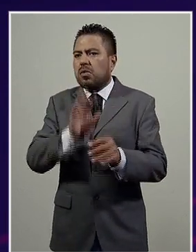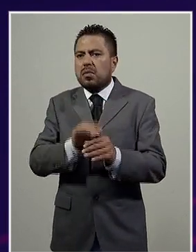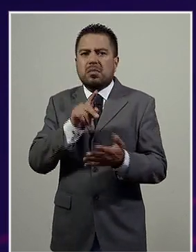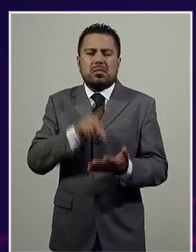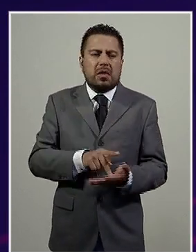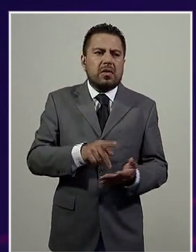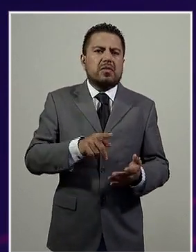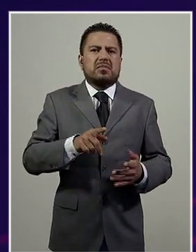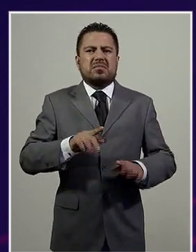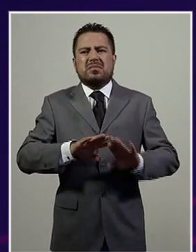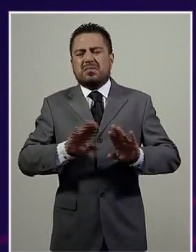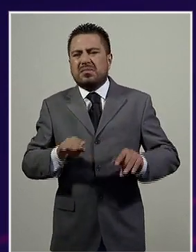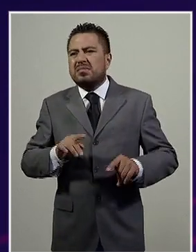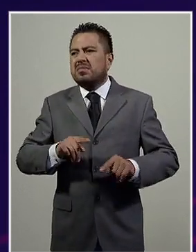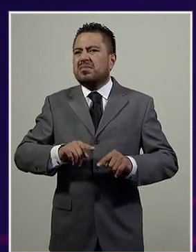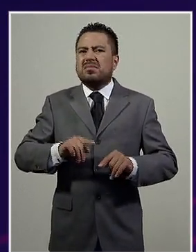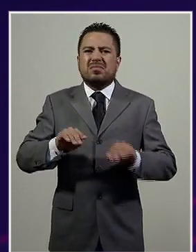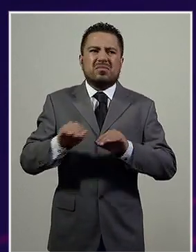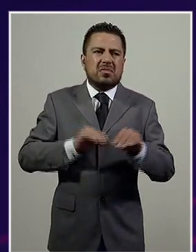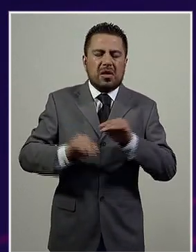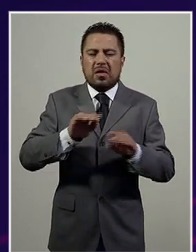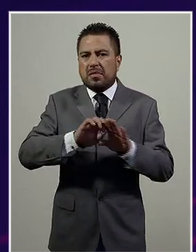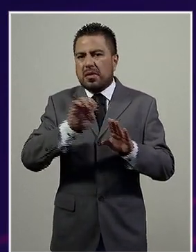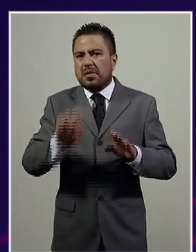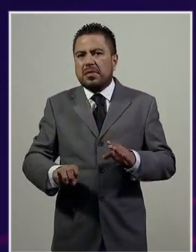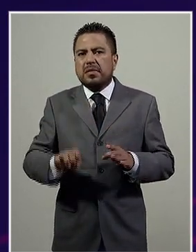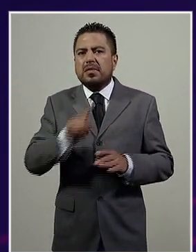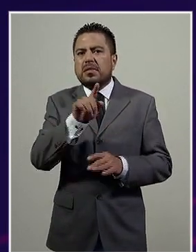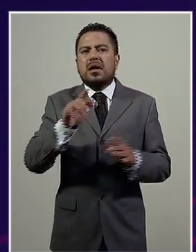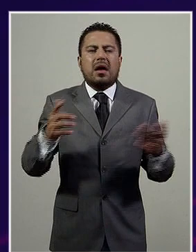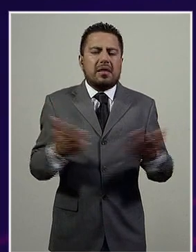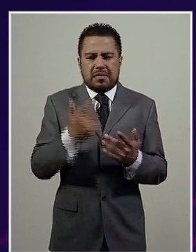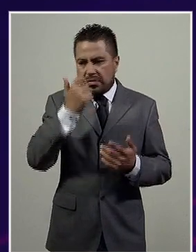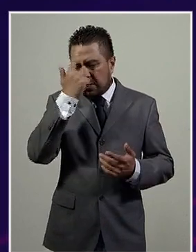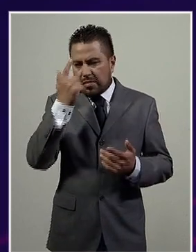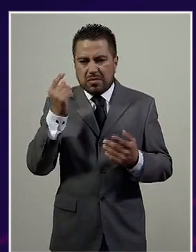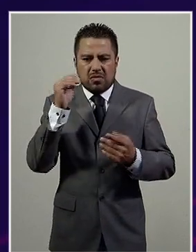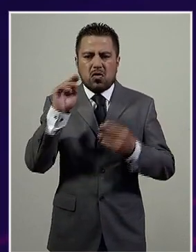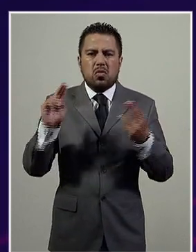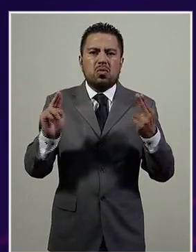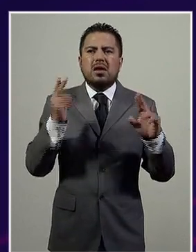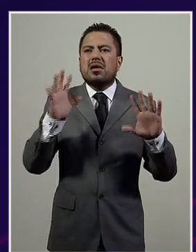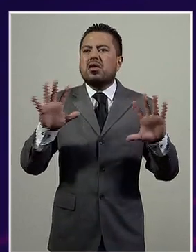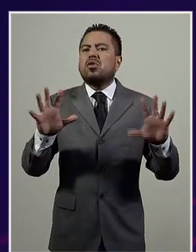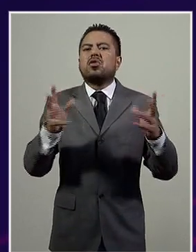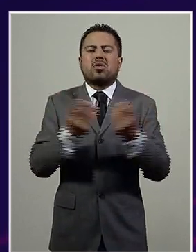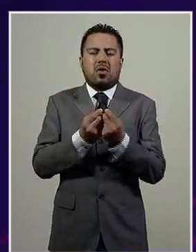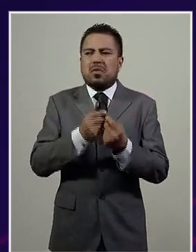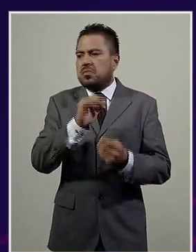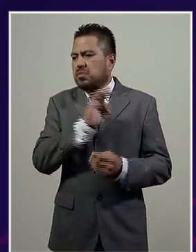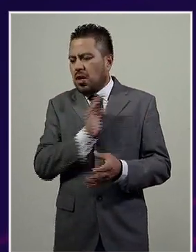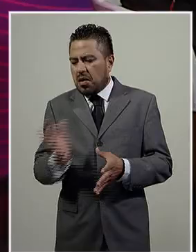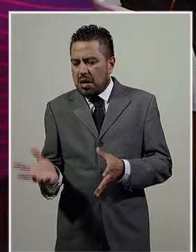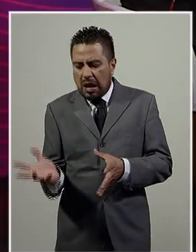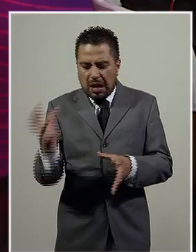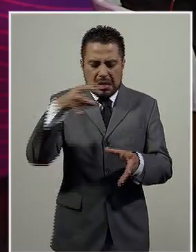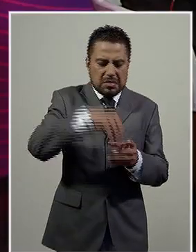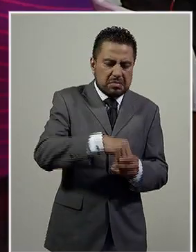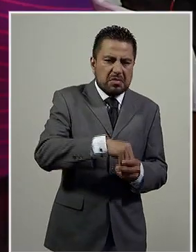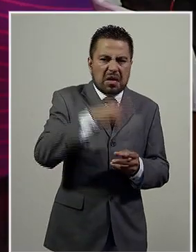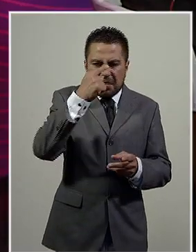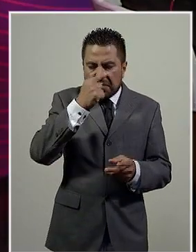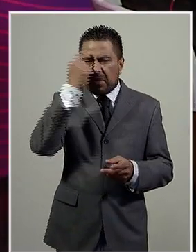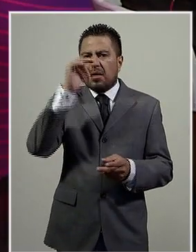talla y movilidad, por ejemplo, pues hagamos diseños universales donde quepamos todas y todos. Es un poco más fácil y luego no